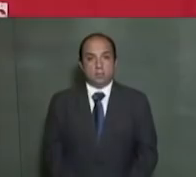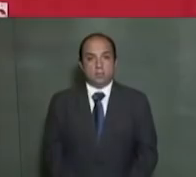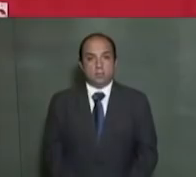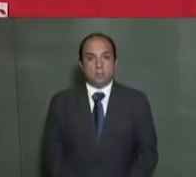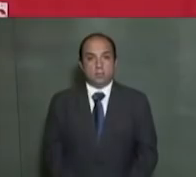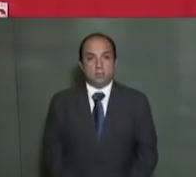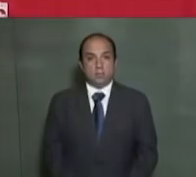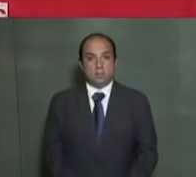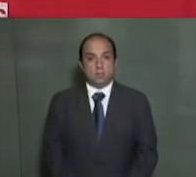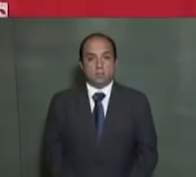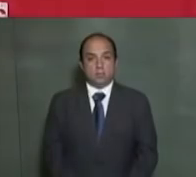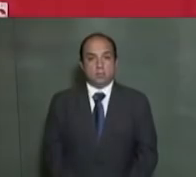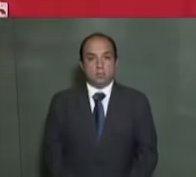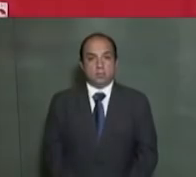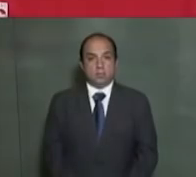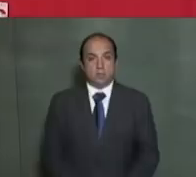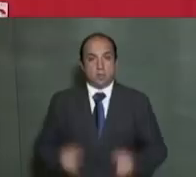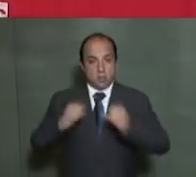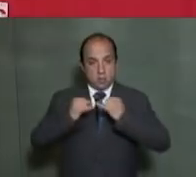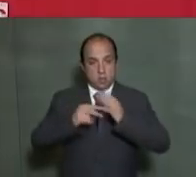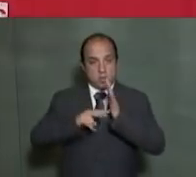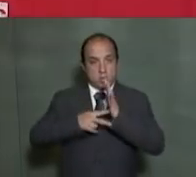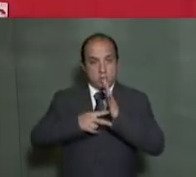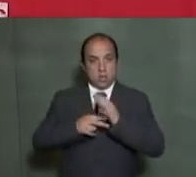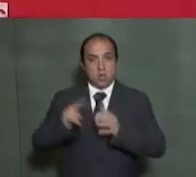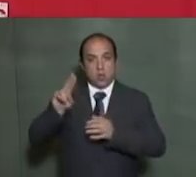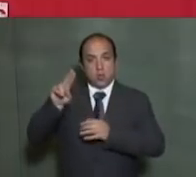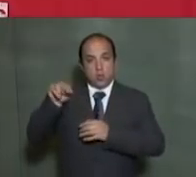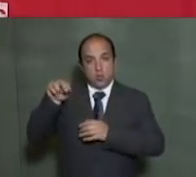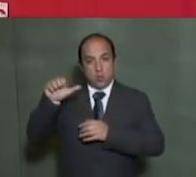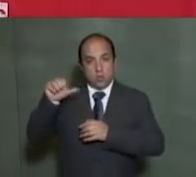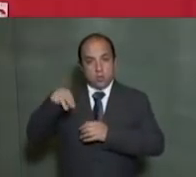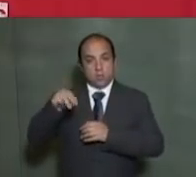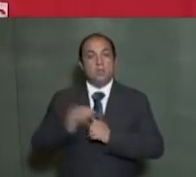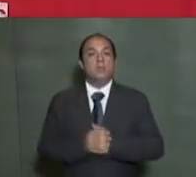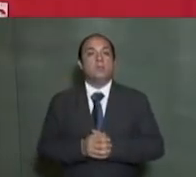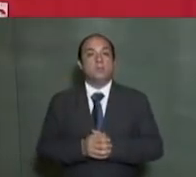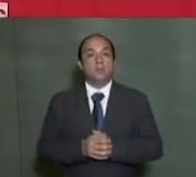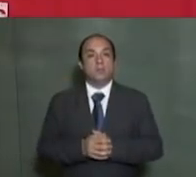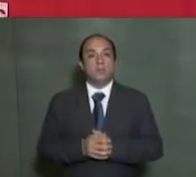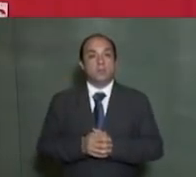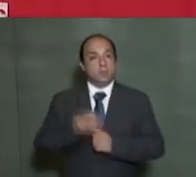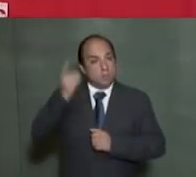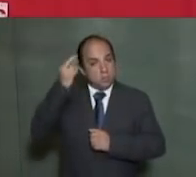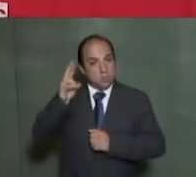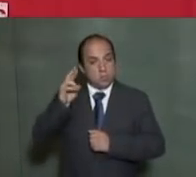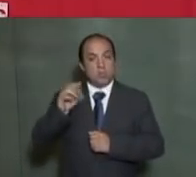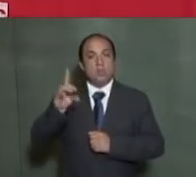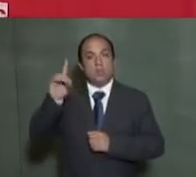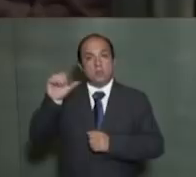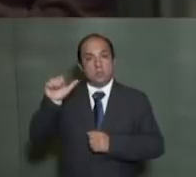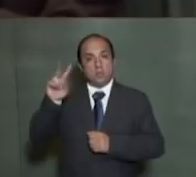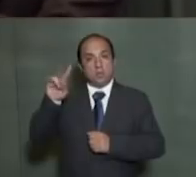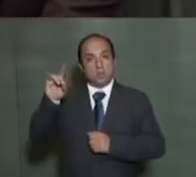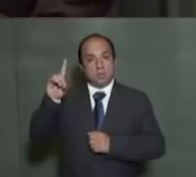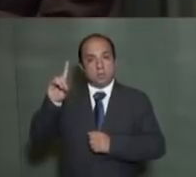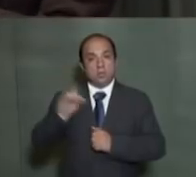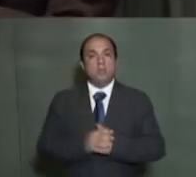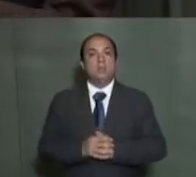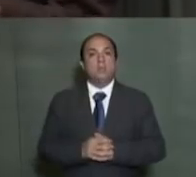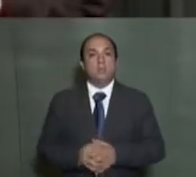Por el Instituto de Ingeniería de la Universidad Nacional Autónoma de México, doctor David Muria Vila.